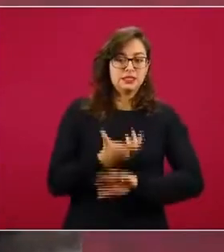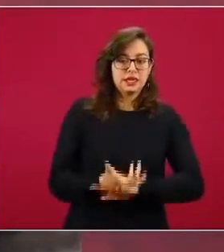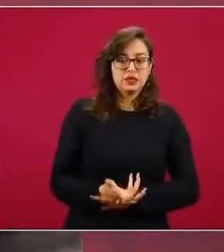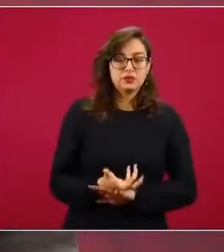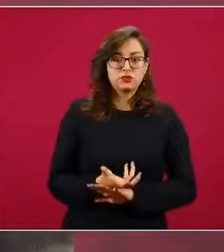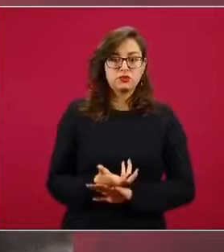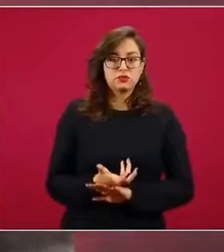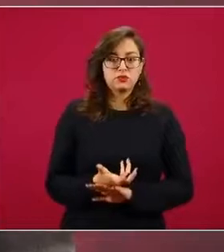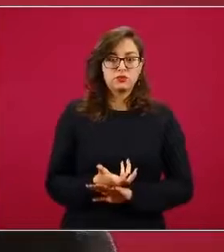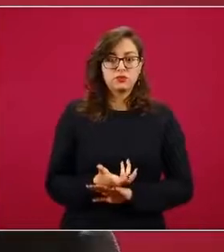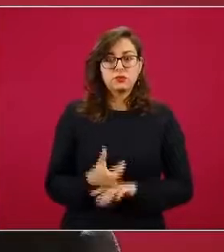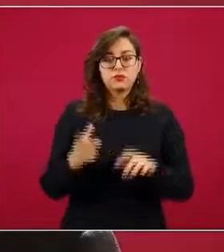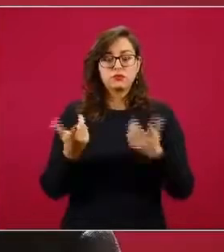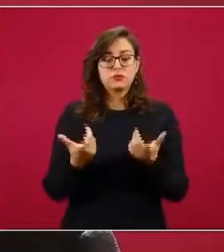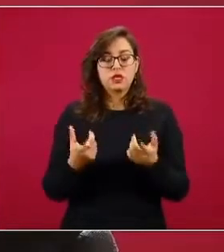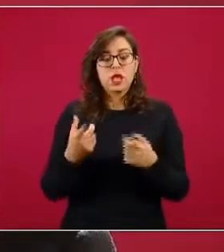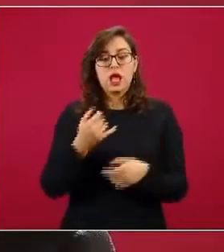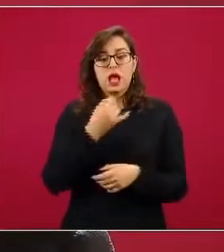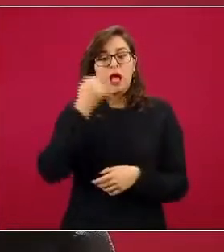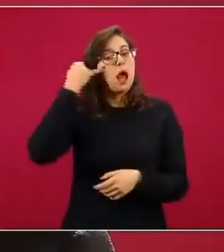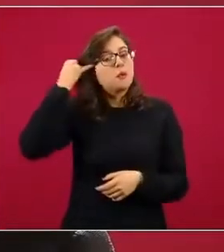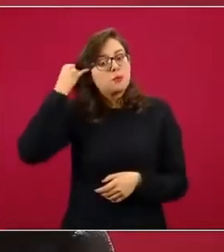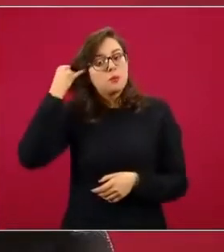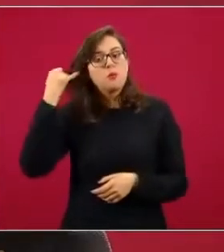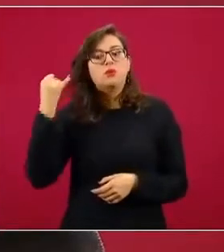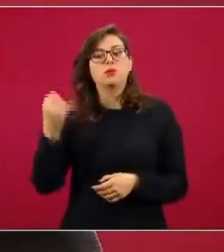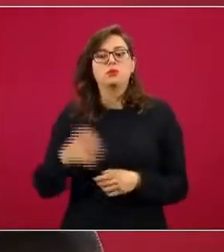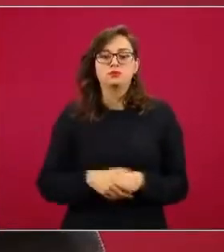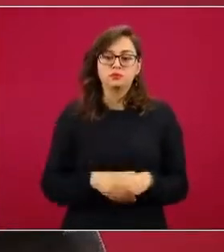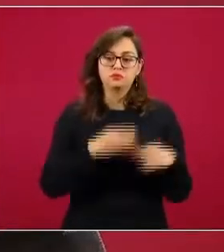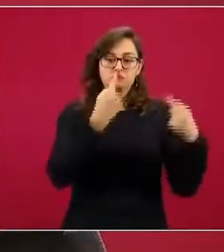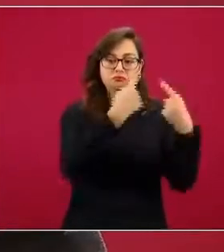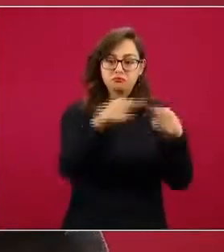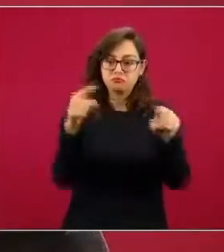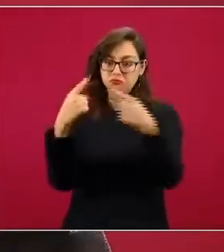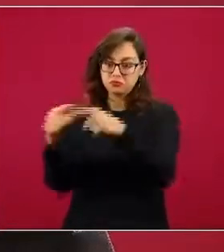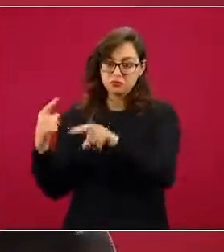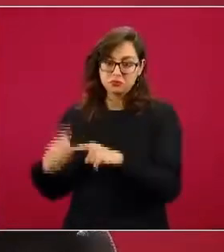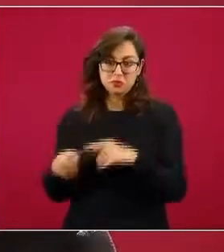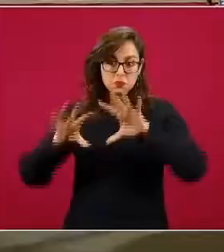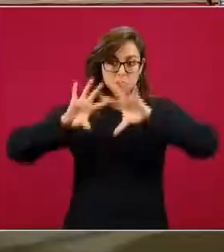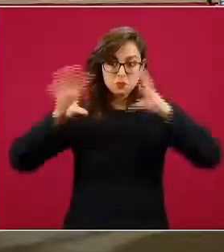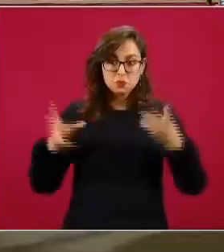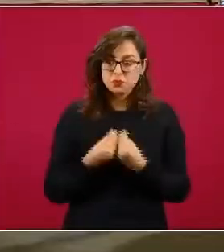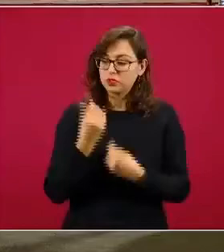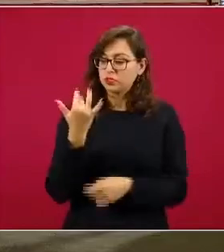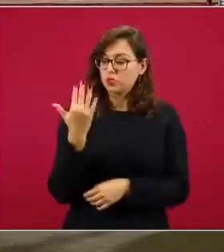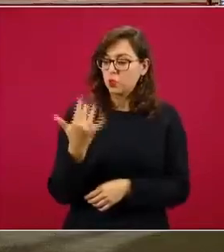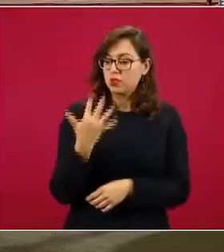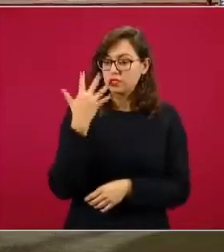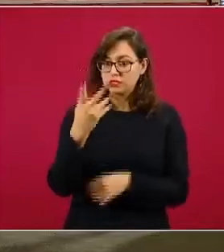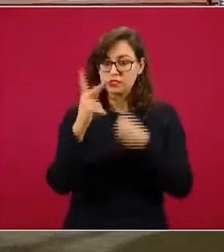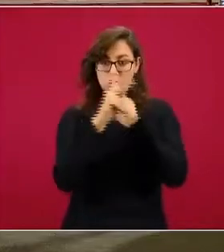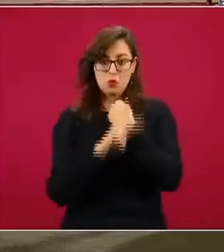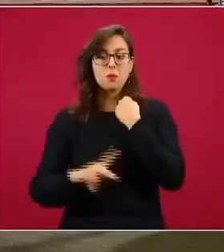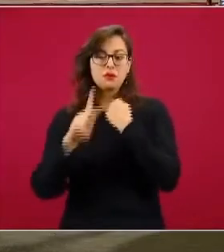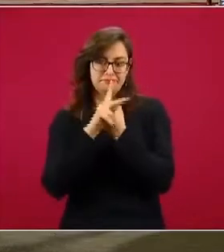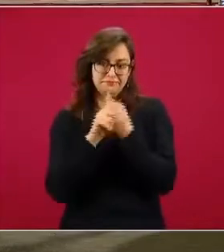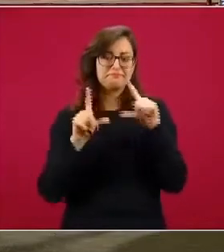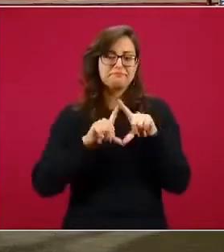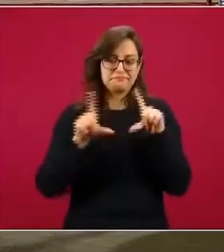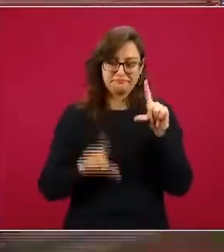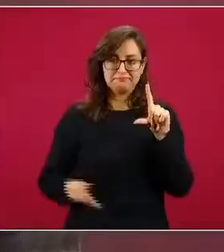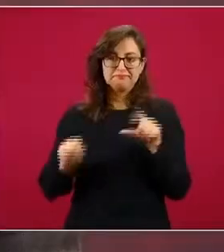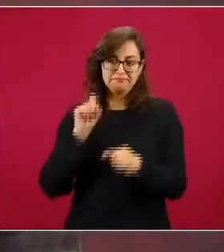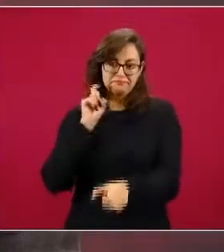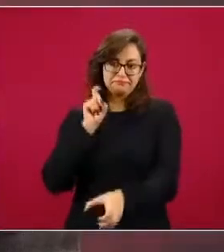Unidos, Japón y varios otros. Son 55 en total. Y México se adhirió en